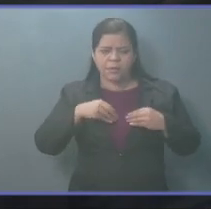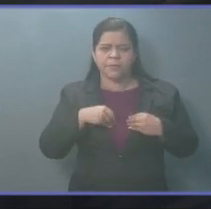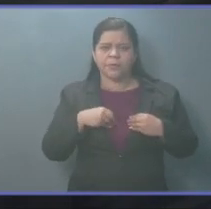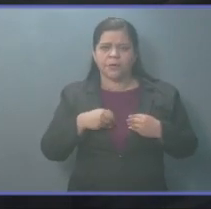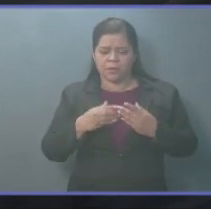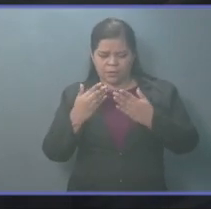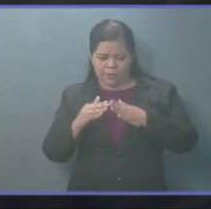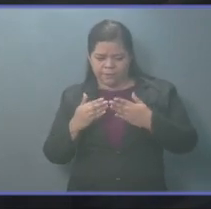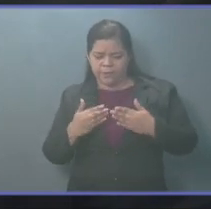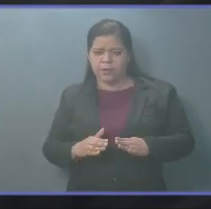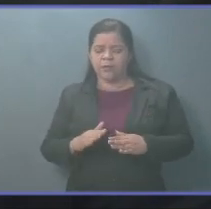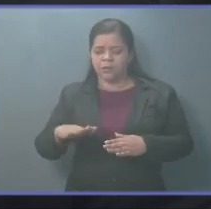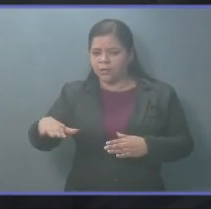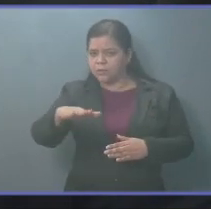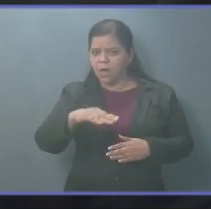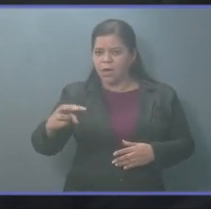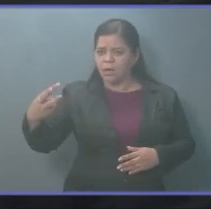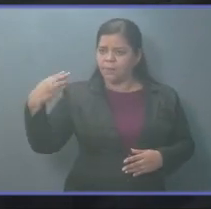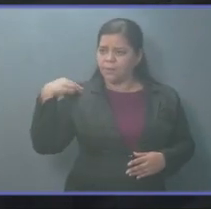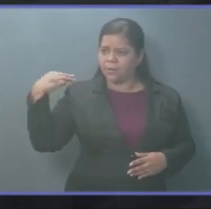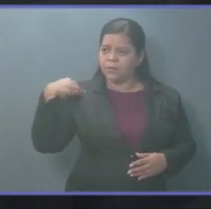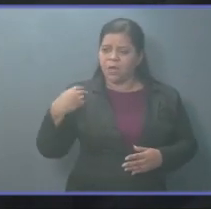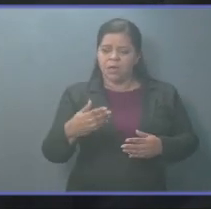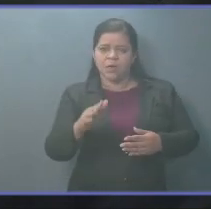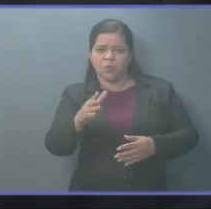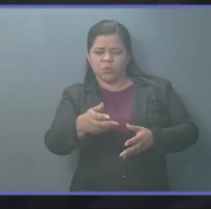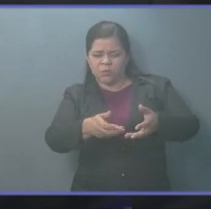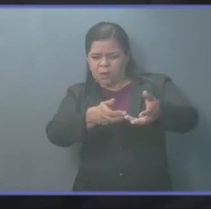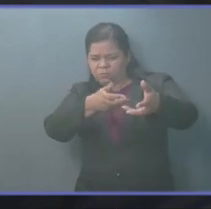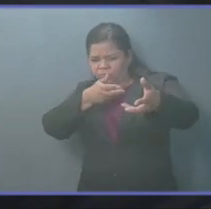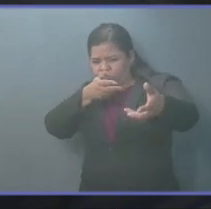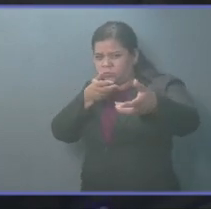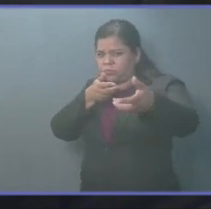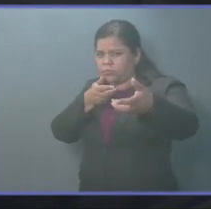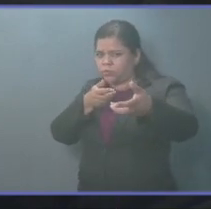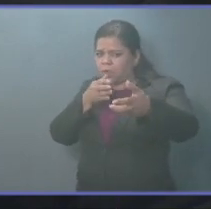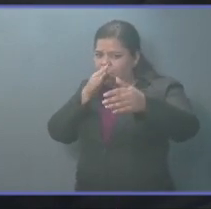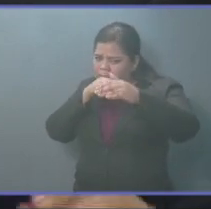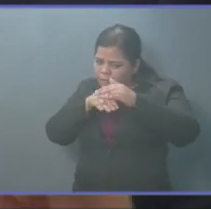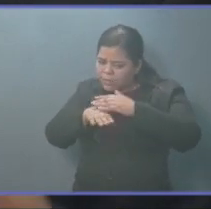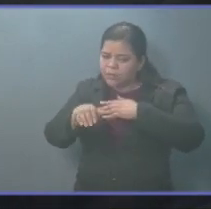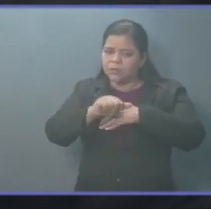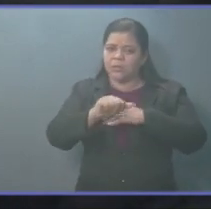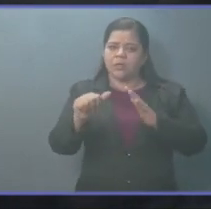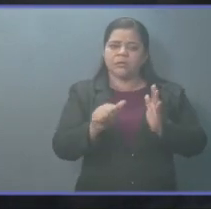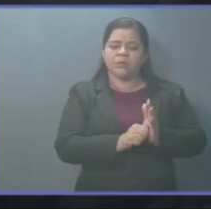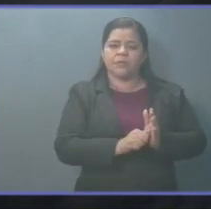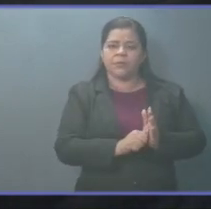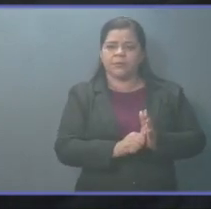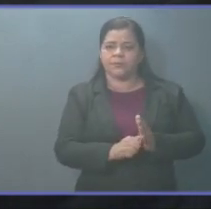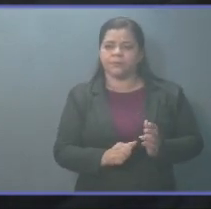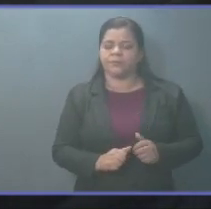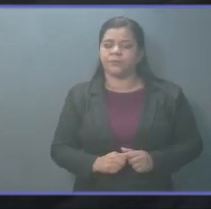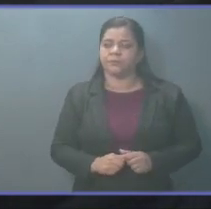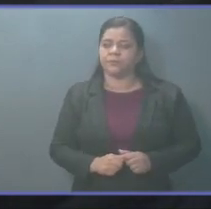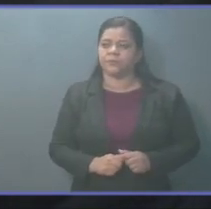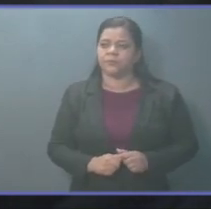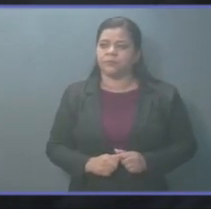unidades militares usaron armas largas con munición dentro de la Asamblea